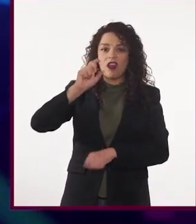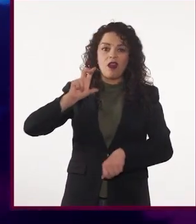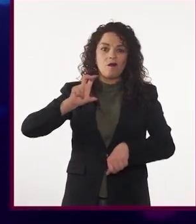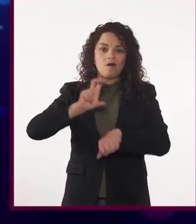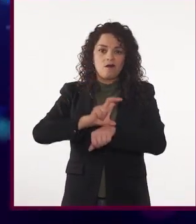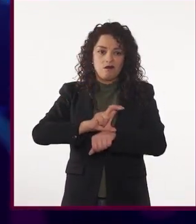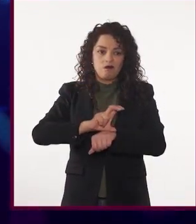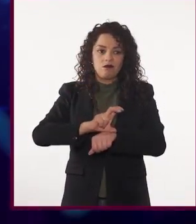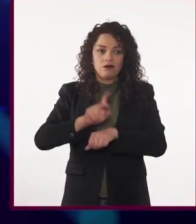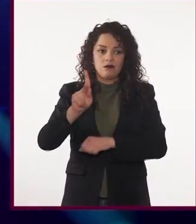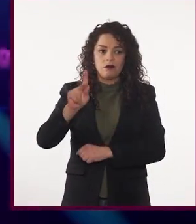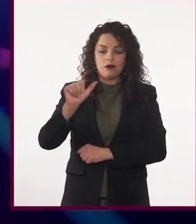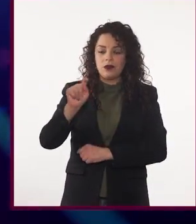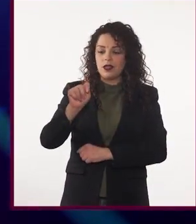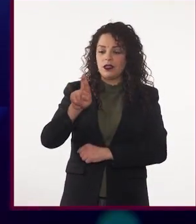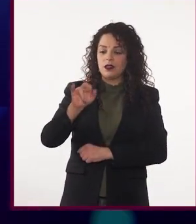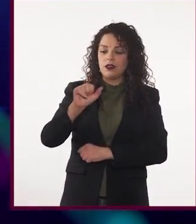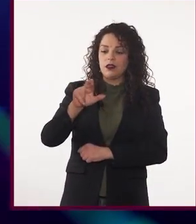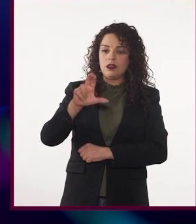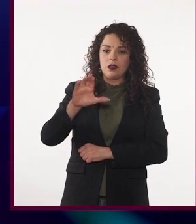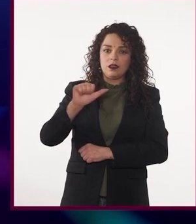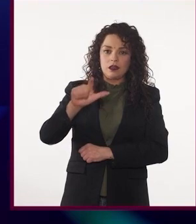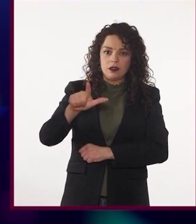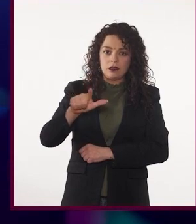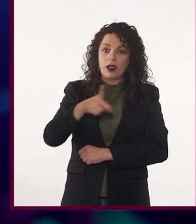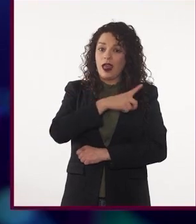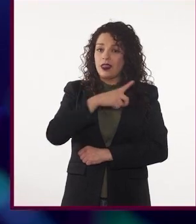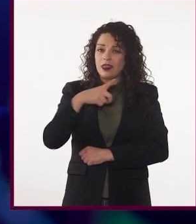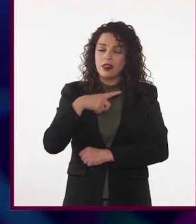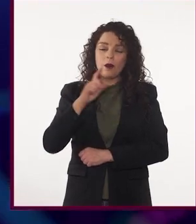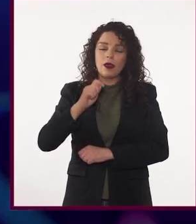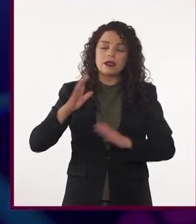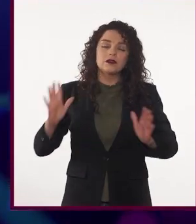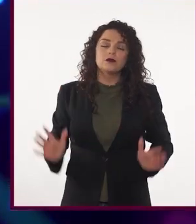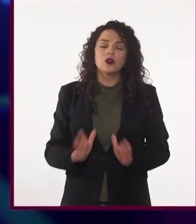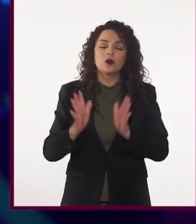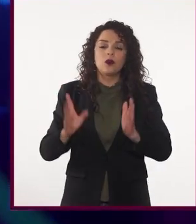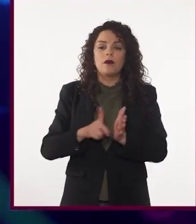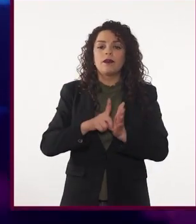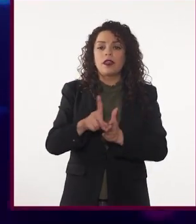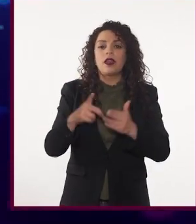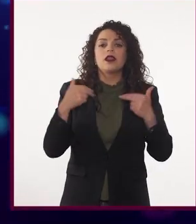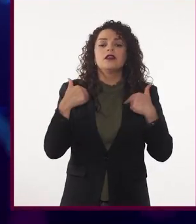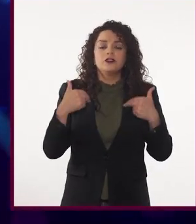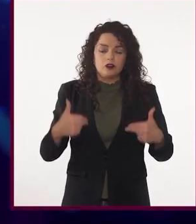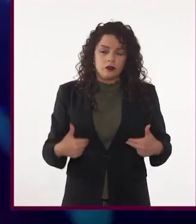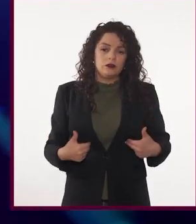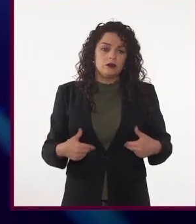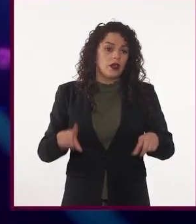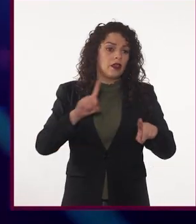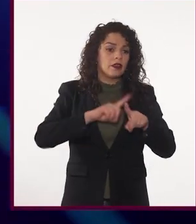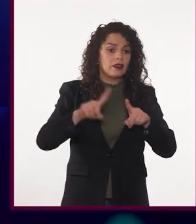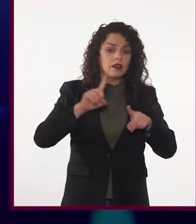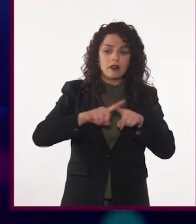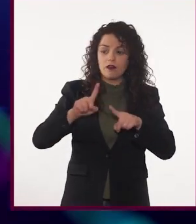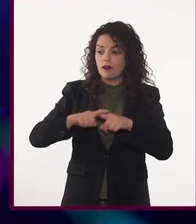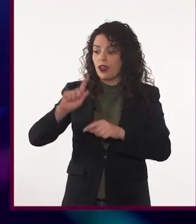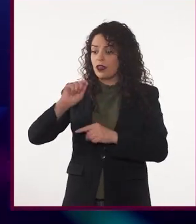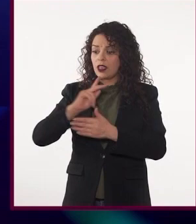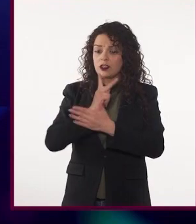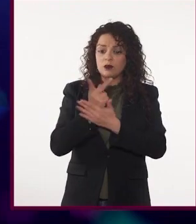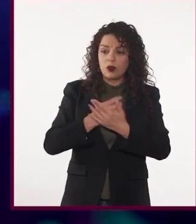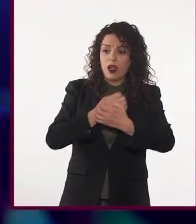Es promover los derechos humanos, que en todos los programas educativos